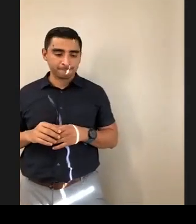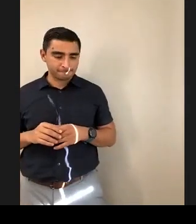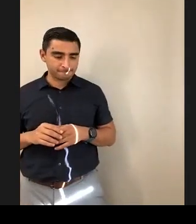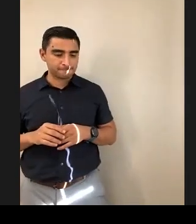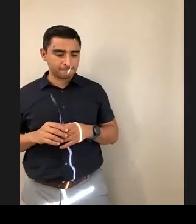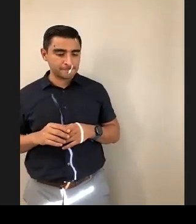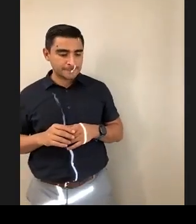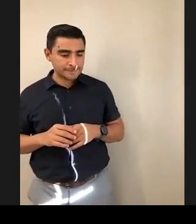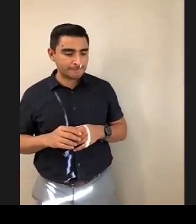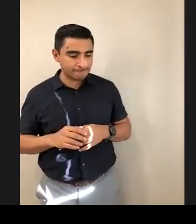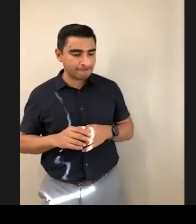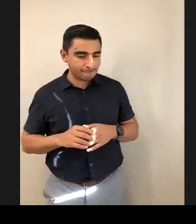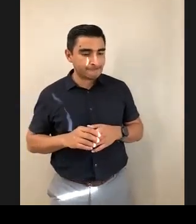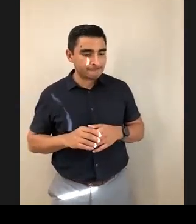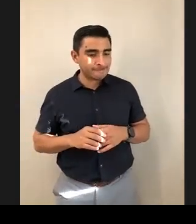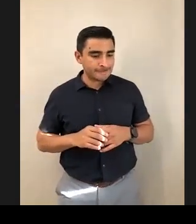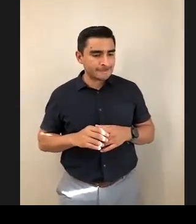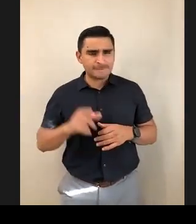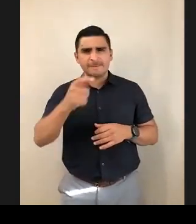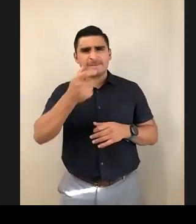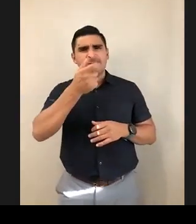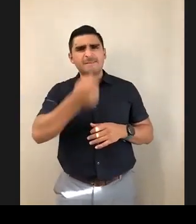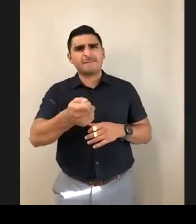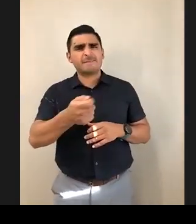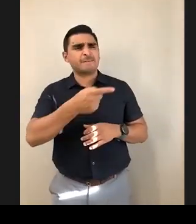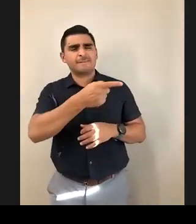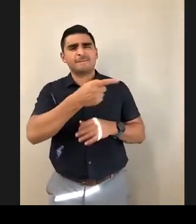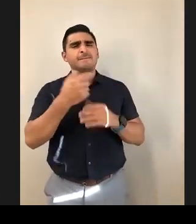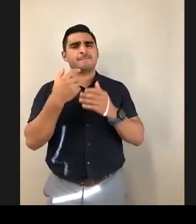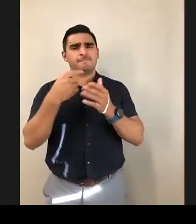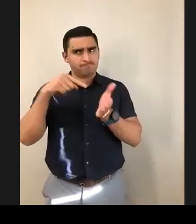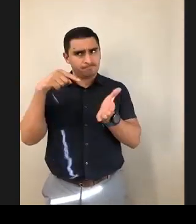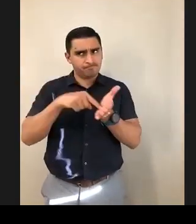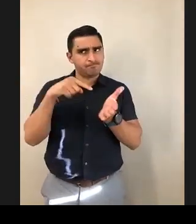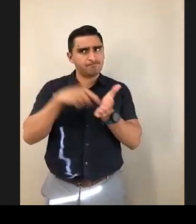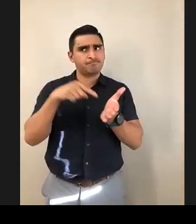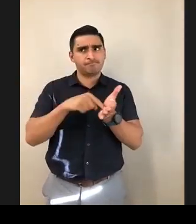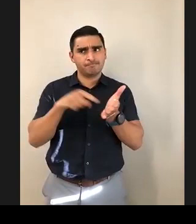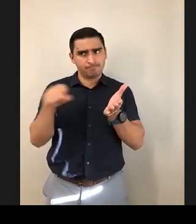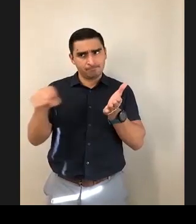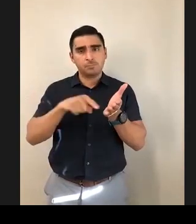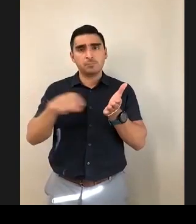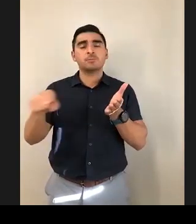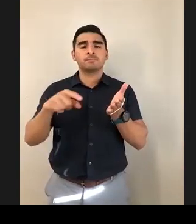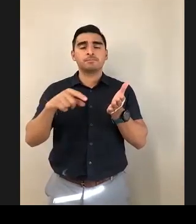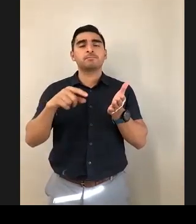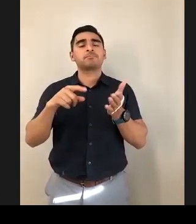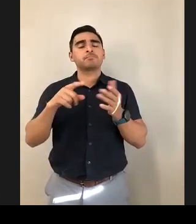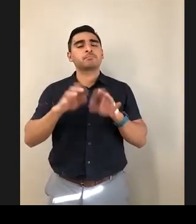Bueno, es una pregunta interesante en cuanto a la responsabilidad, y